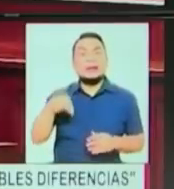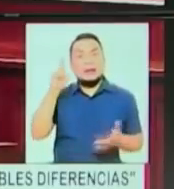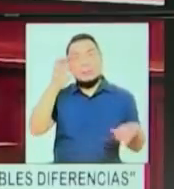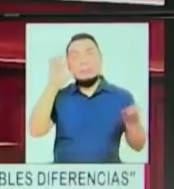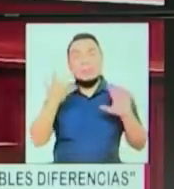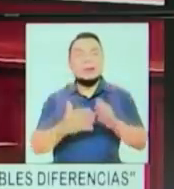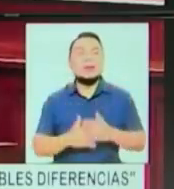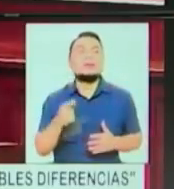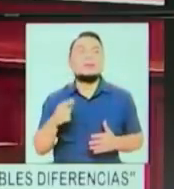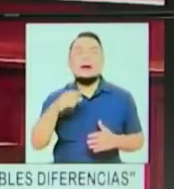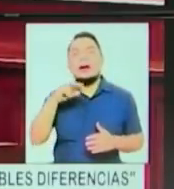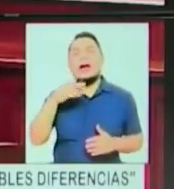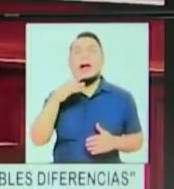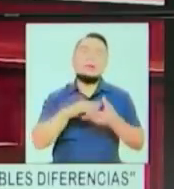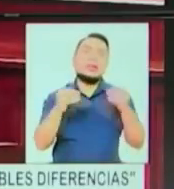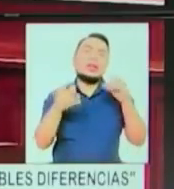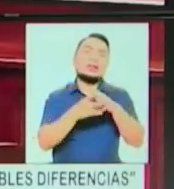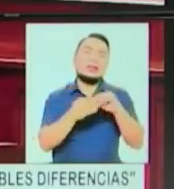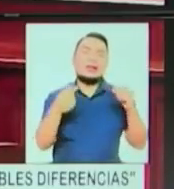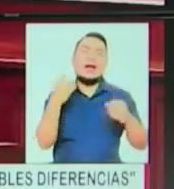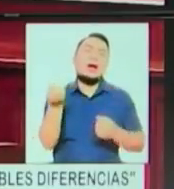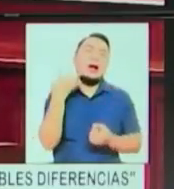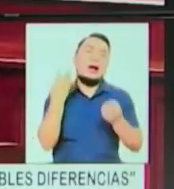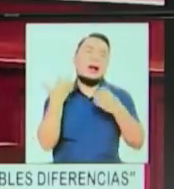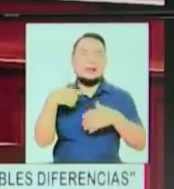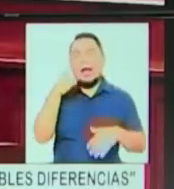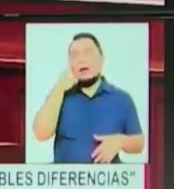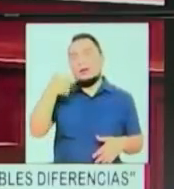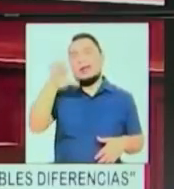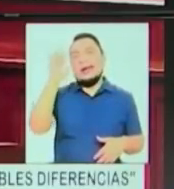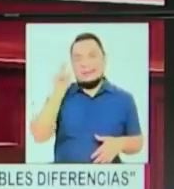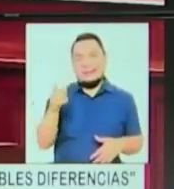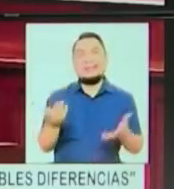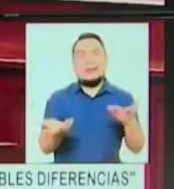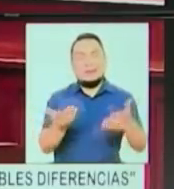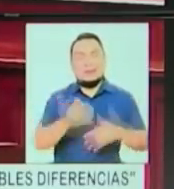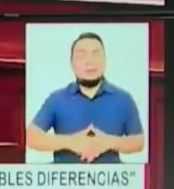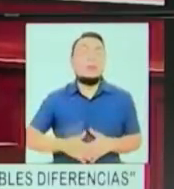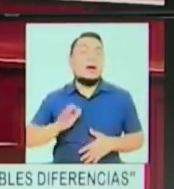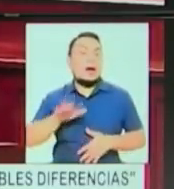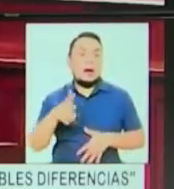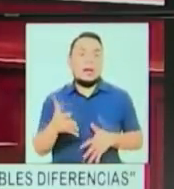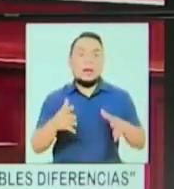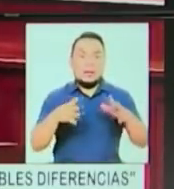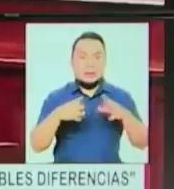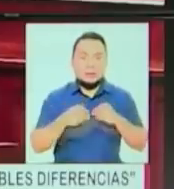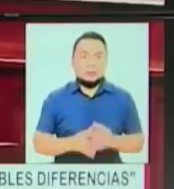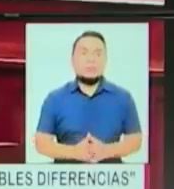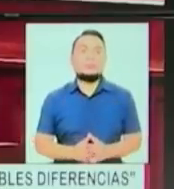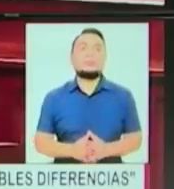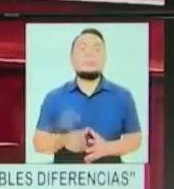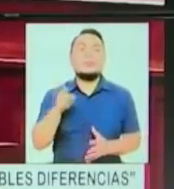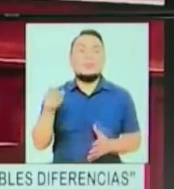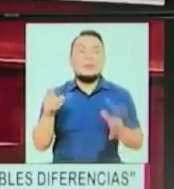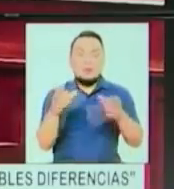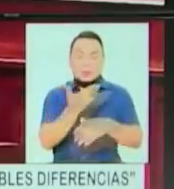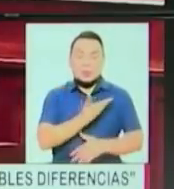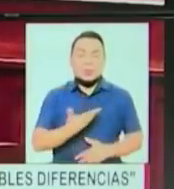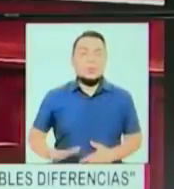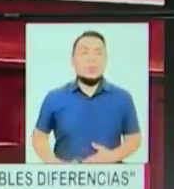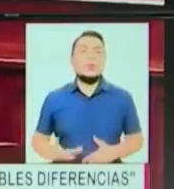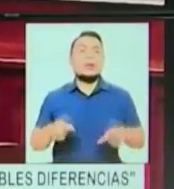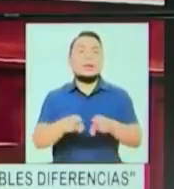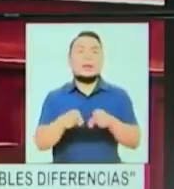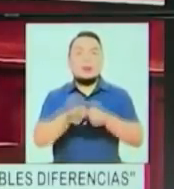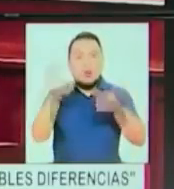la nacionalizar, dijo estatizar el gas, que es absolutamente contrario al marco de la actual